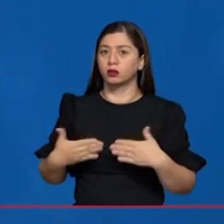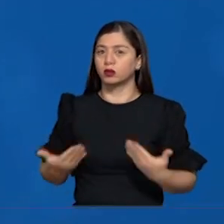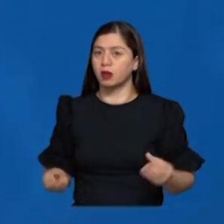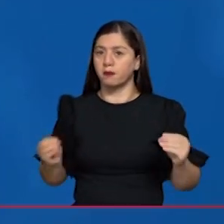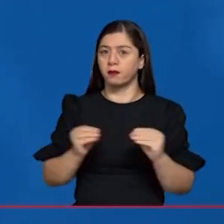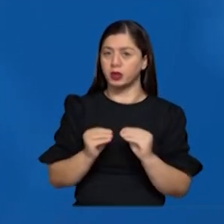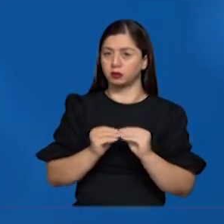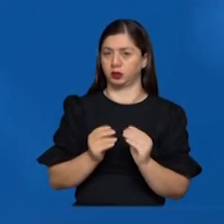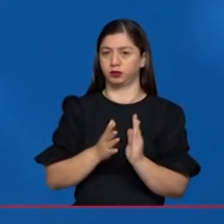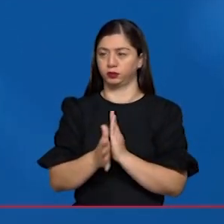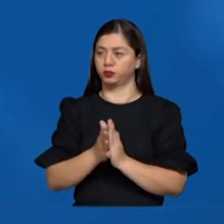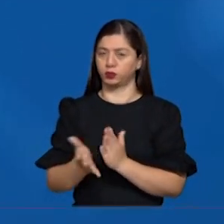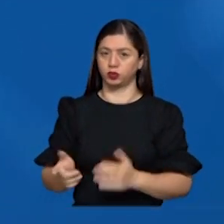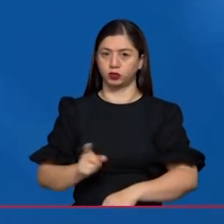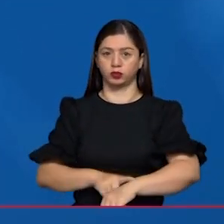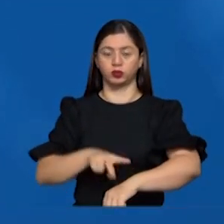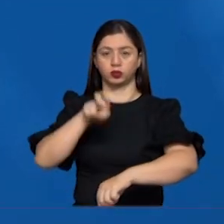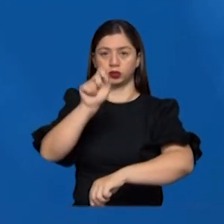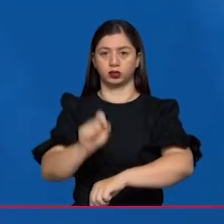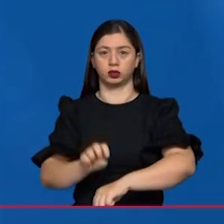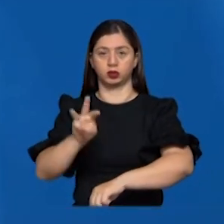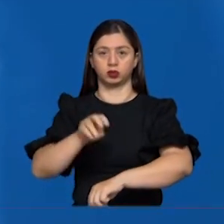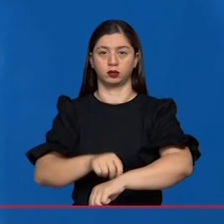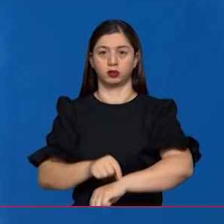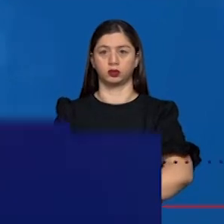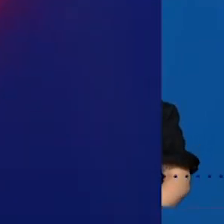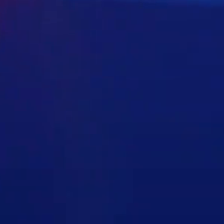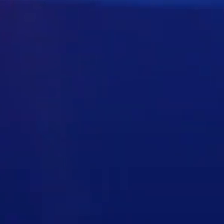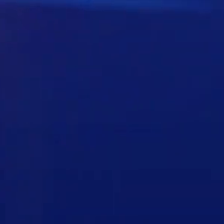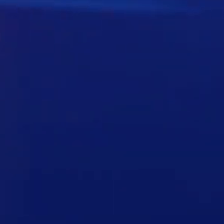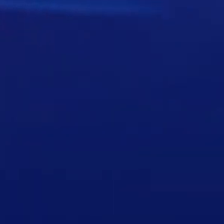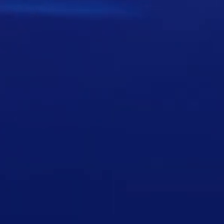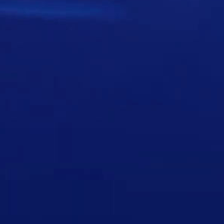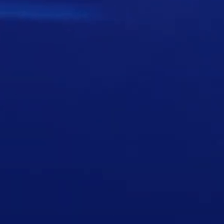otros detalles entregaron? Son las 7 de la mañana, 3 minutos.